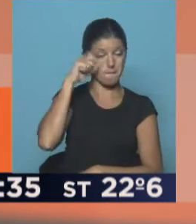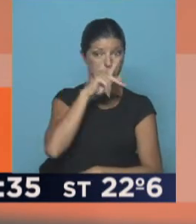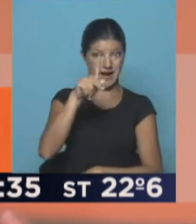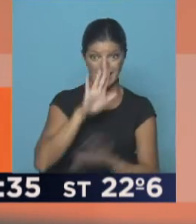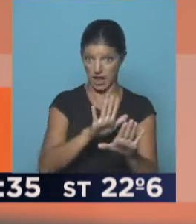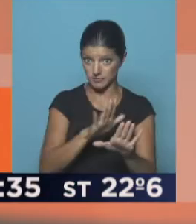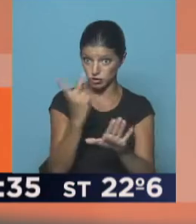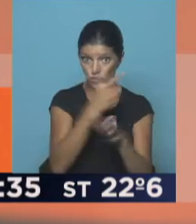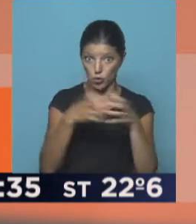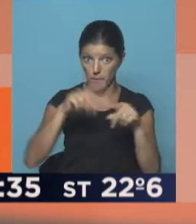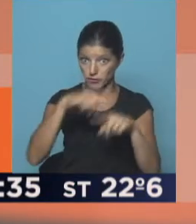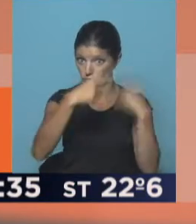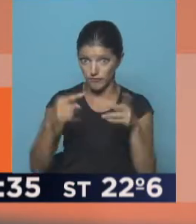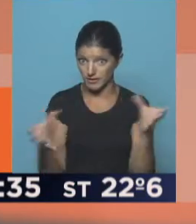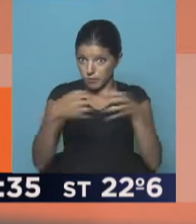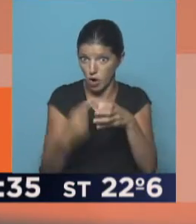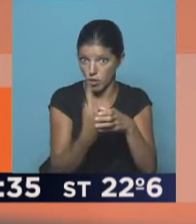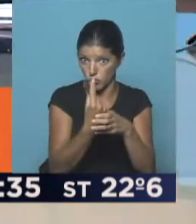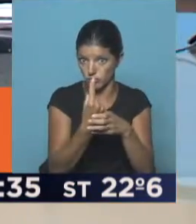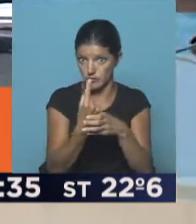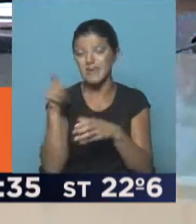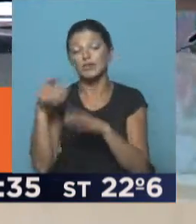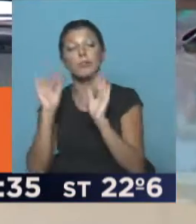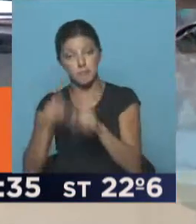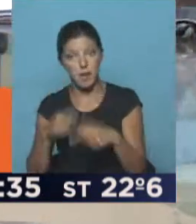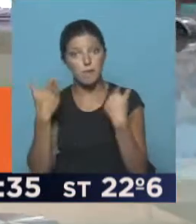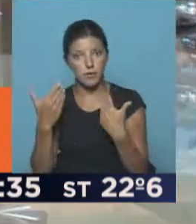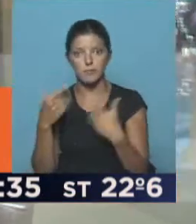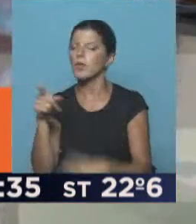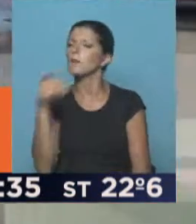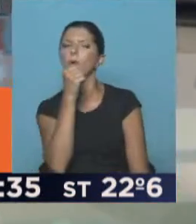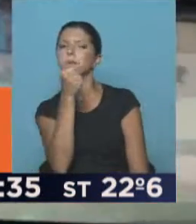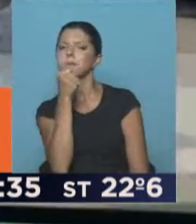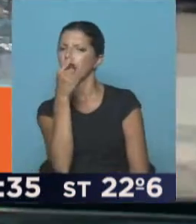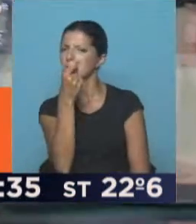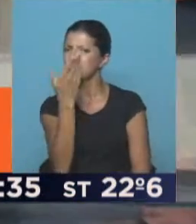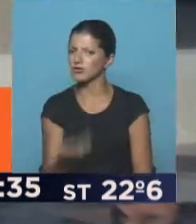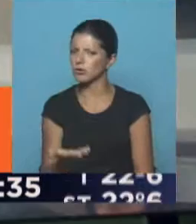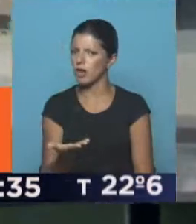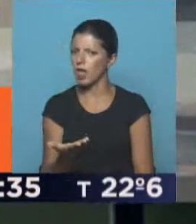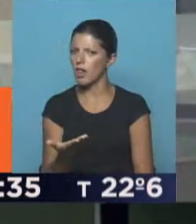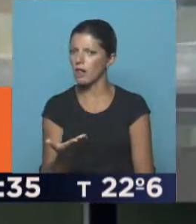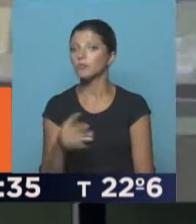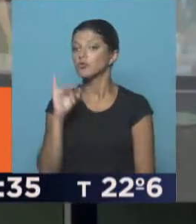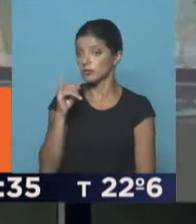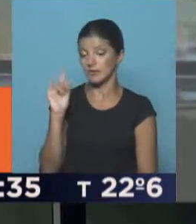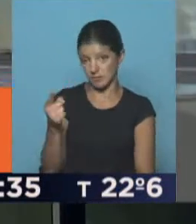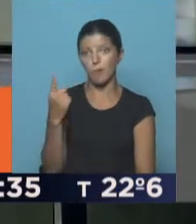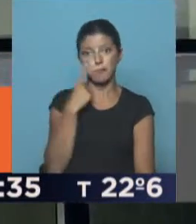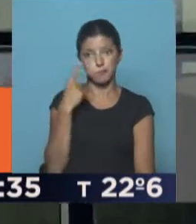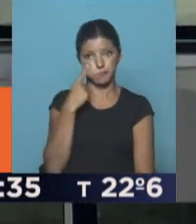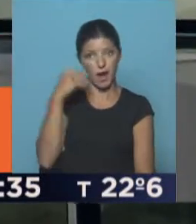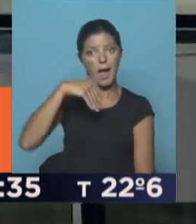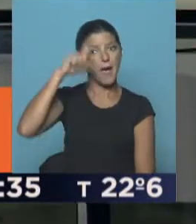posible que esos partidos se agrupen, así como partidos regionales. Natalia, ¿lo entrevistaste a Schulz? Sí, lo entrevisté a Schulz. También conozco a Merkel de